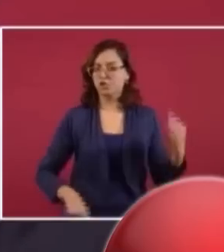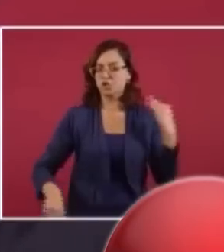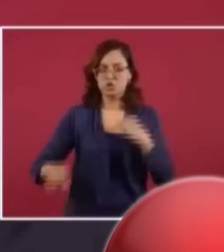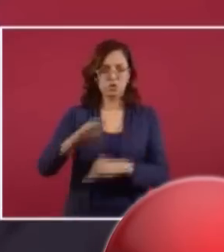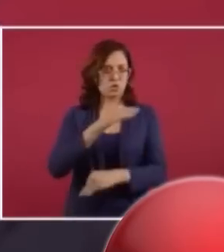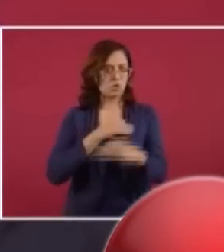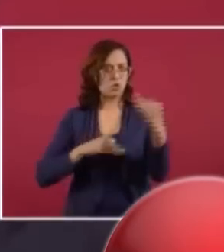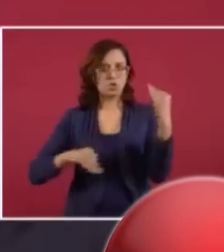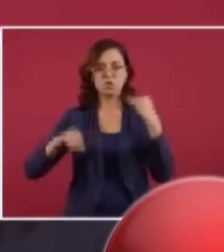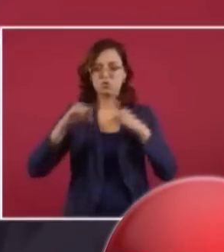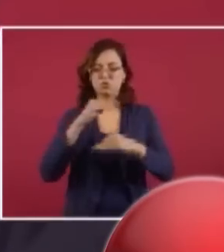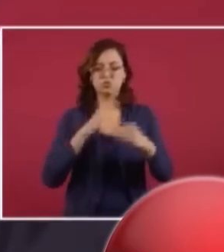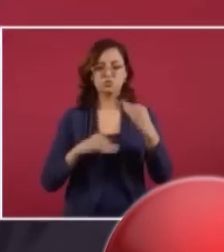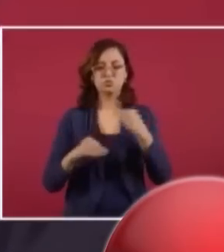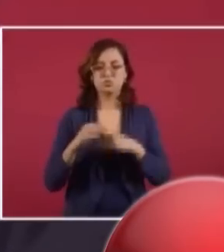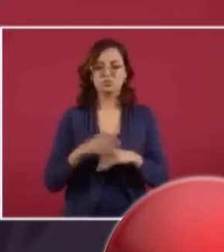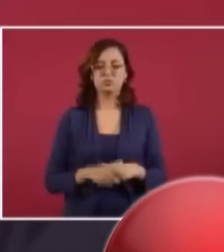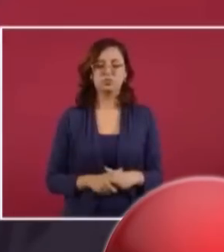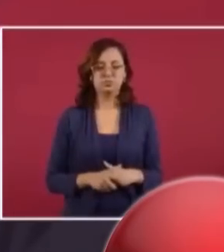Todos.